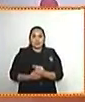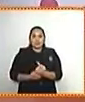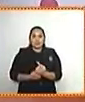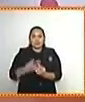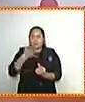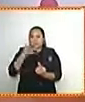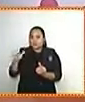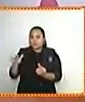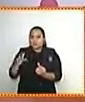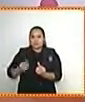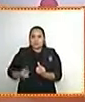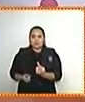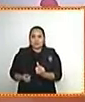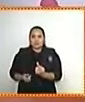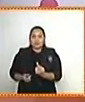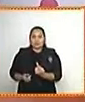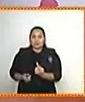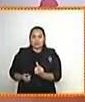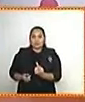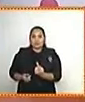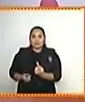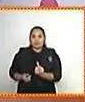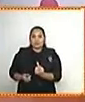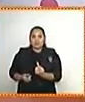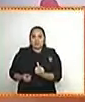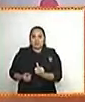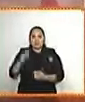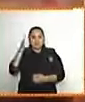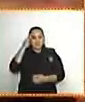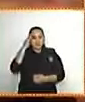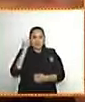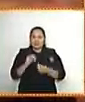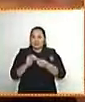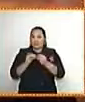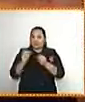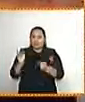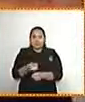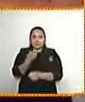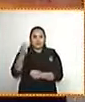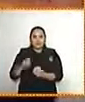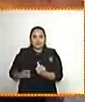Suerte jugadores, porque será ella quien les llevará la suerte. Conocemos el primer dígito.